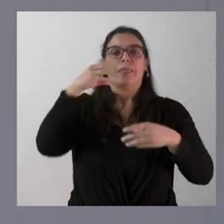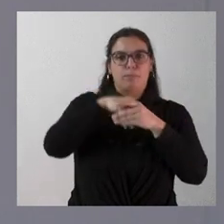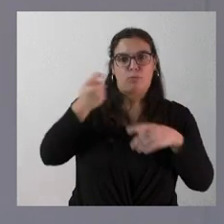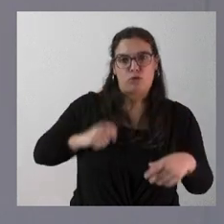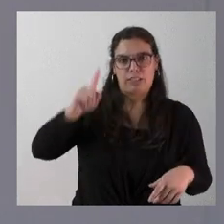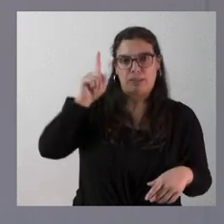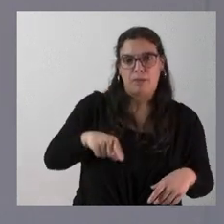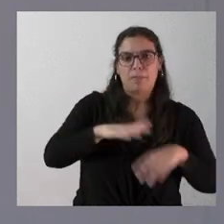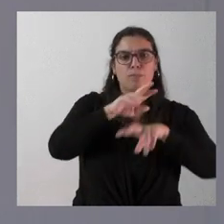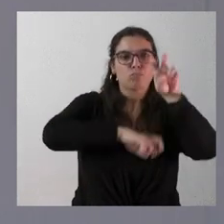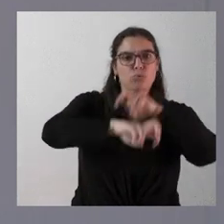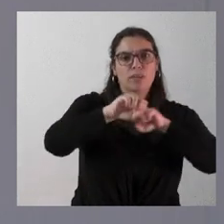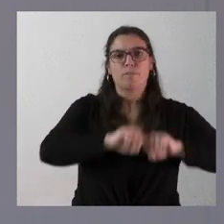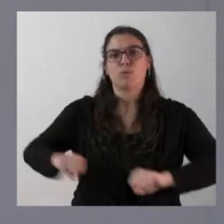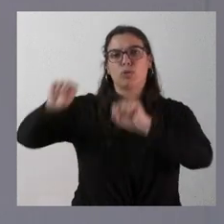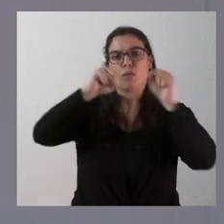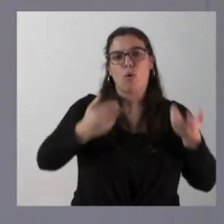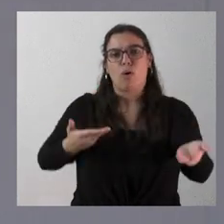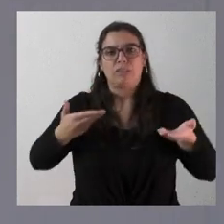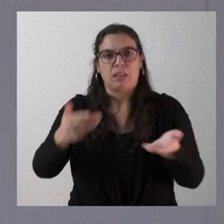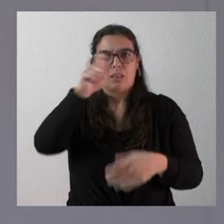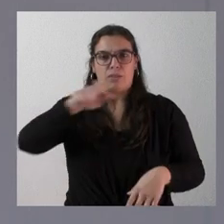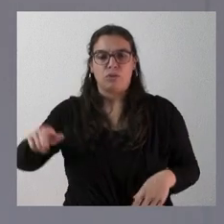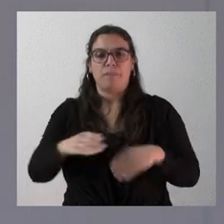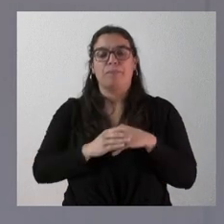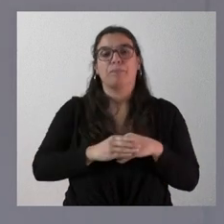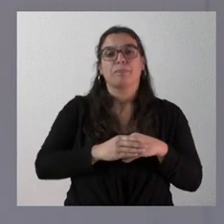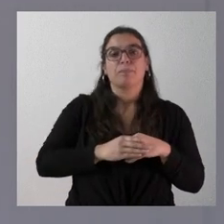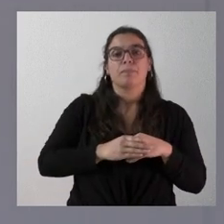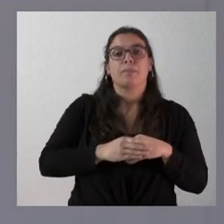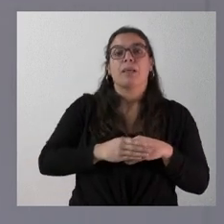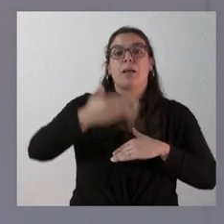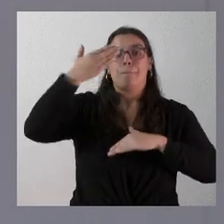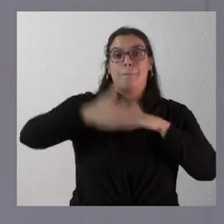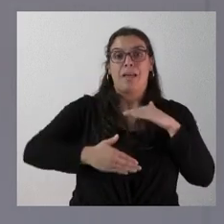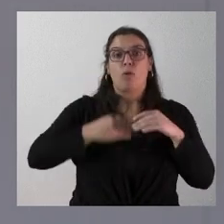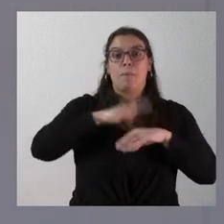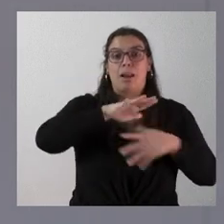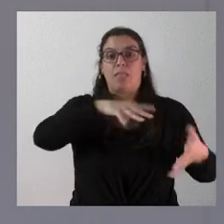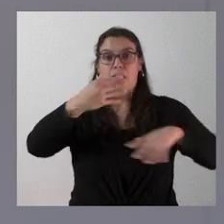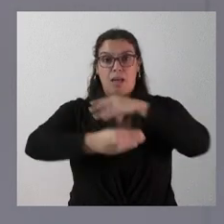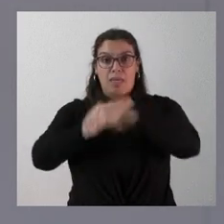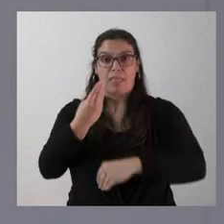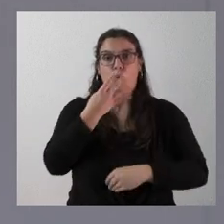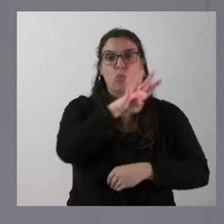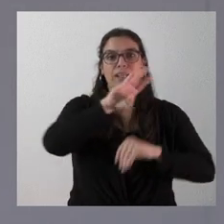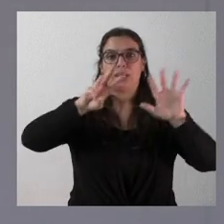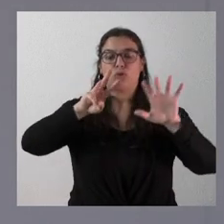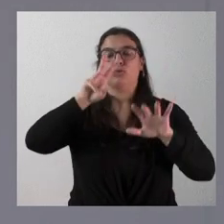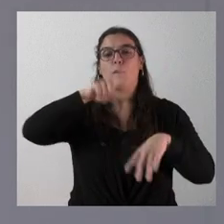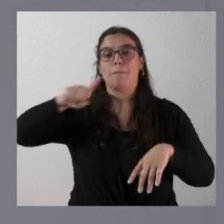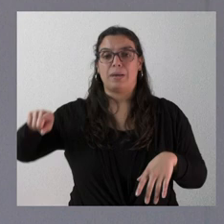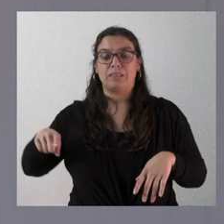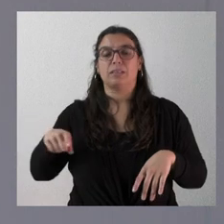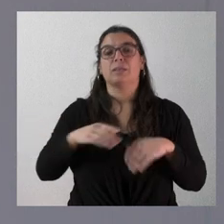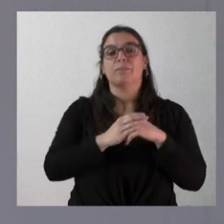protección y asistencia ciudadana el plazo de ejecución son 48 meses la inversión como les digo va a superar los 10 millones de euros desde aquí